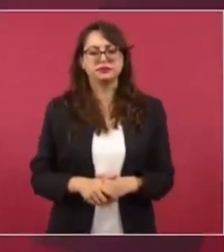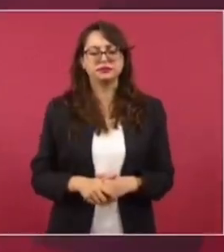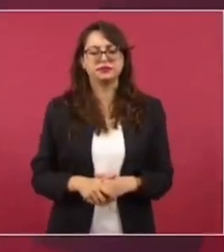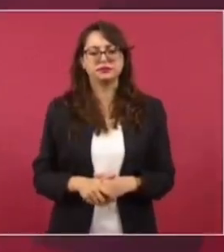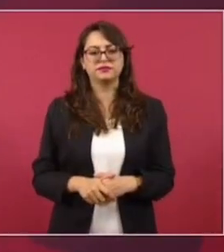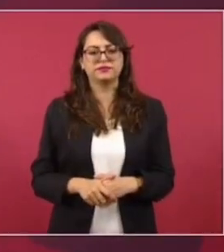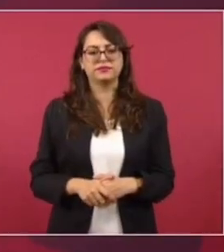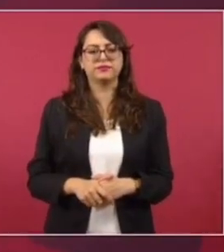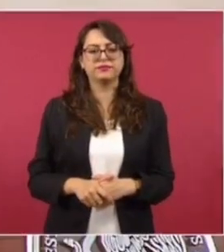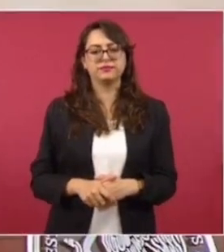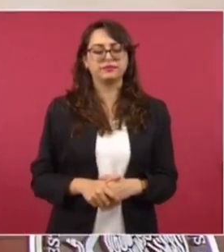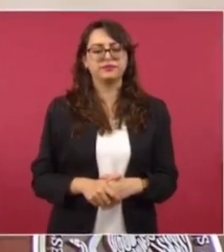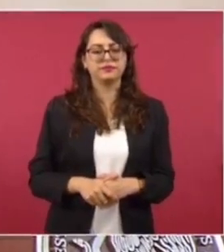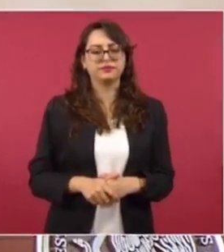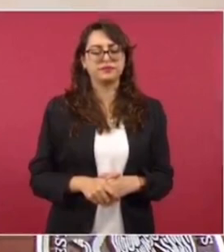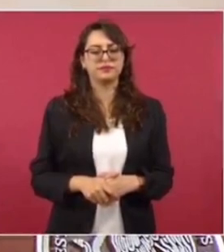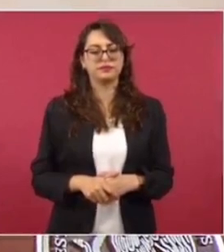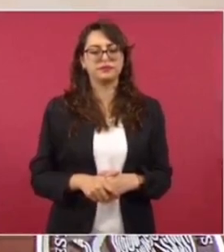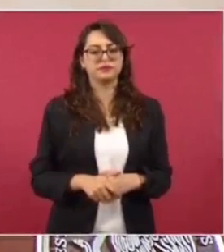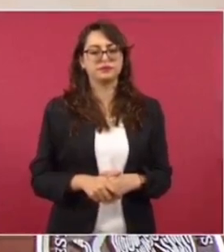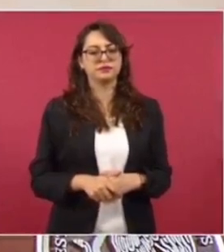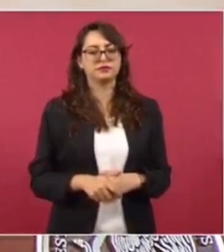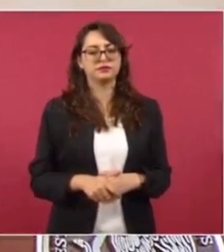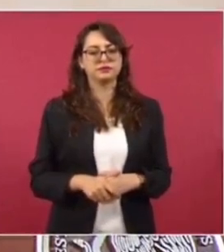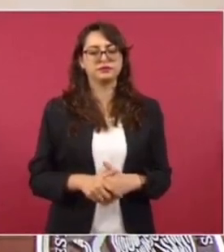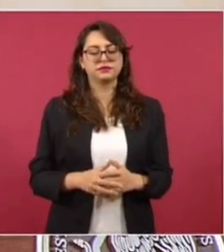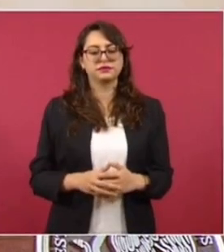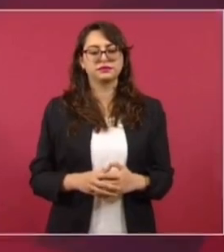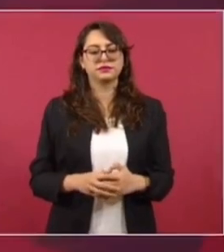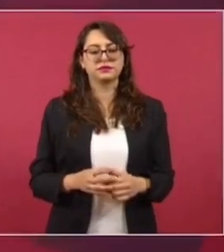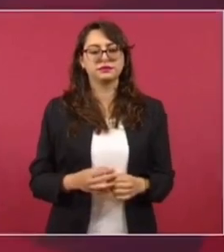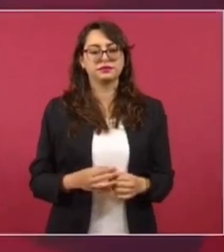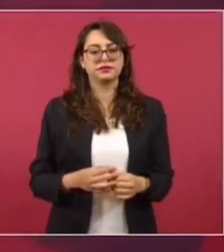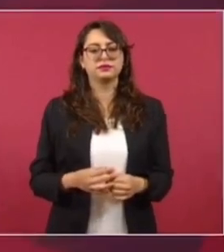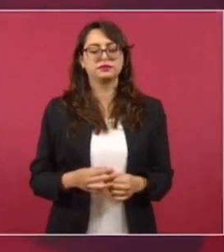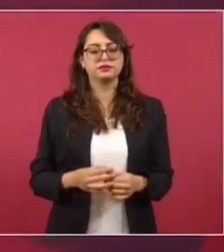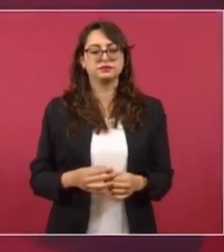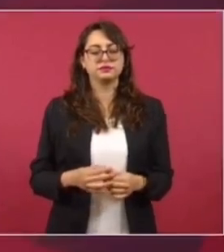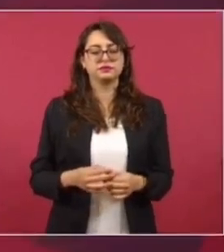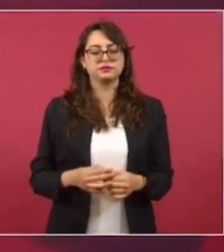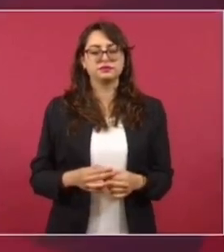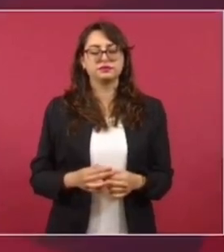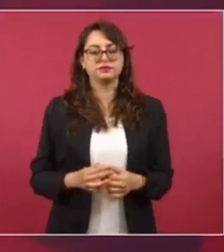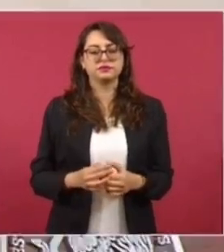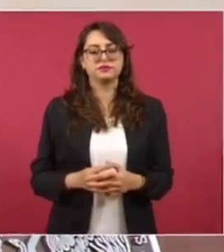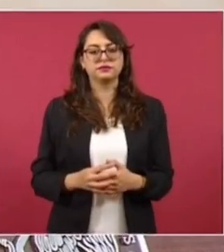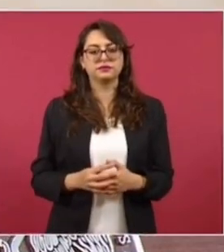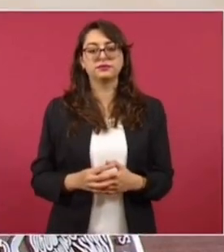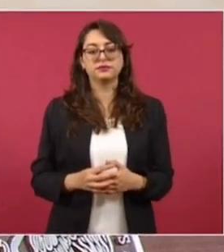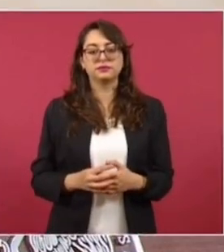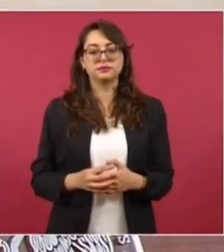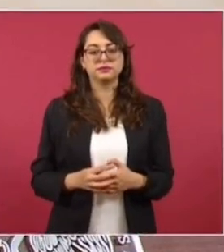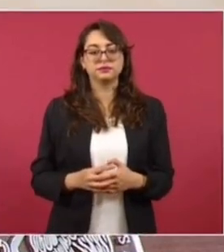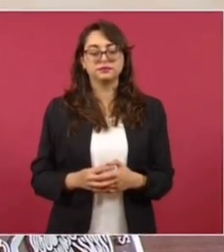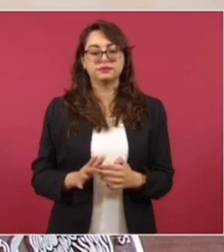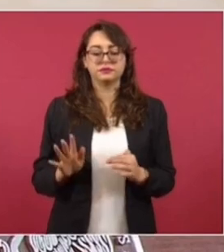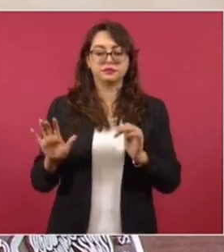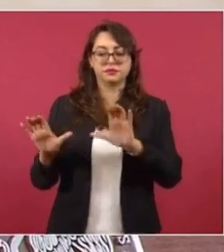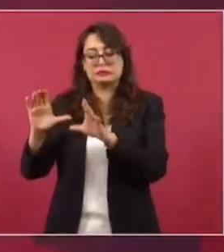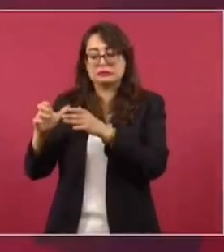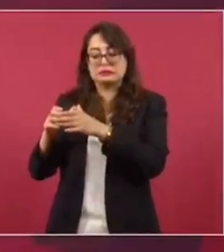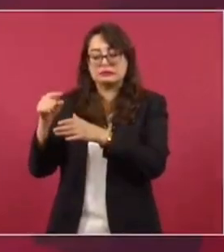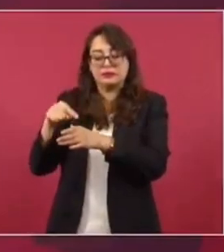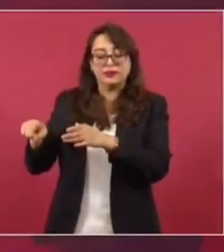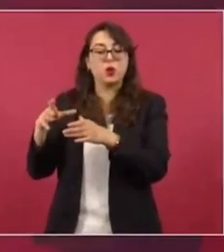y no es culpa de ellos, nada más. Me refiero a la llamada clase gobernante de